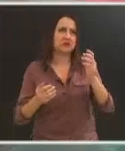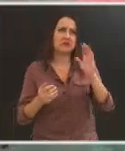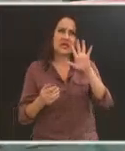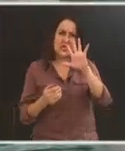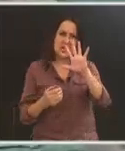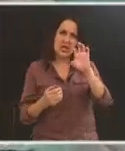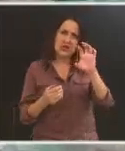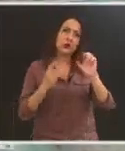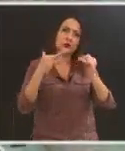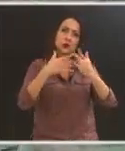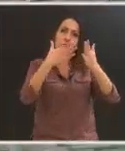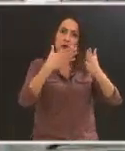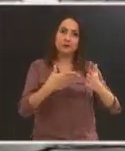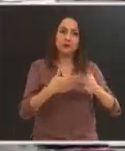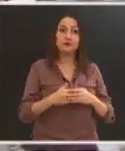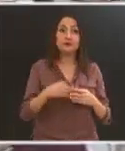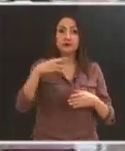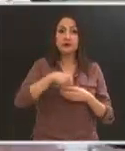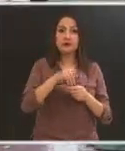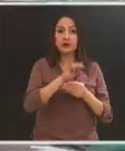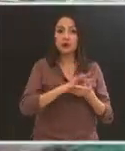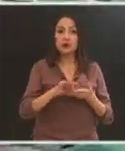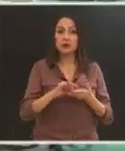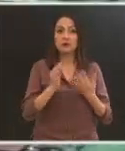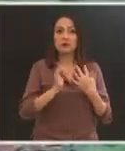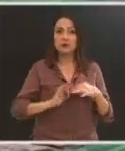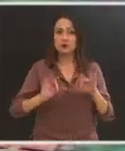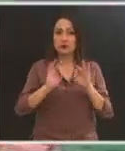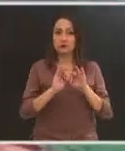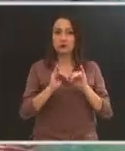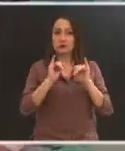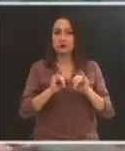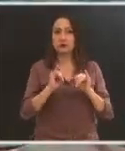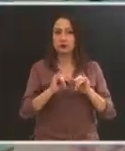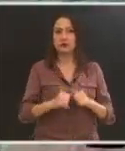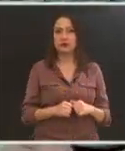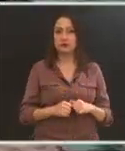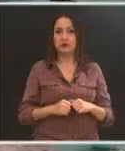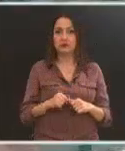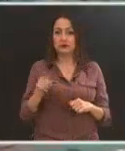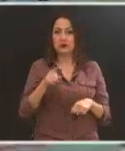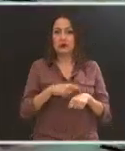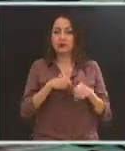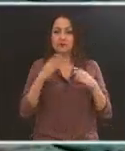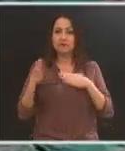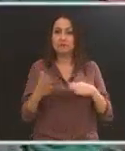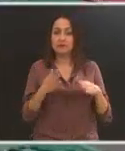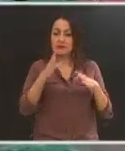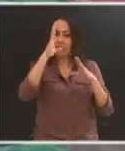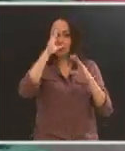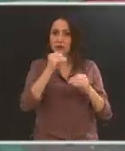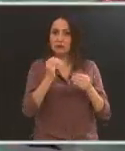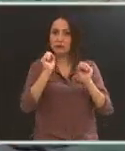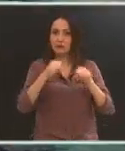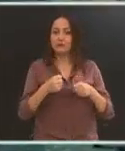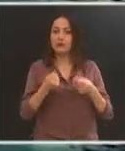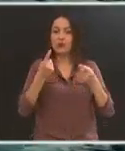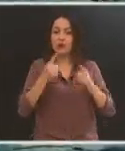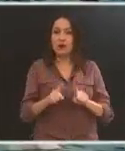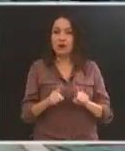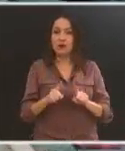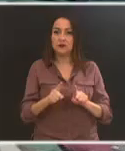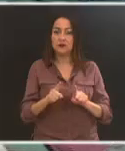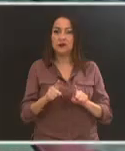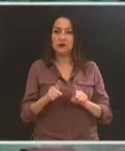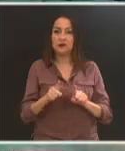500 estudiantes que están en esta escuela. Es importante mantenerse en ese momento preparados e informados de lo que puede estar ocurriendo, sobre